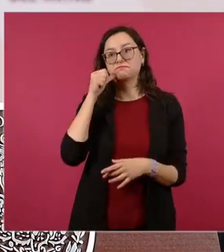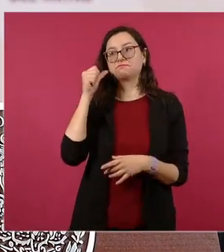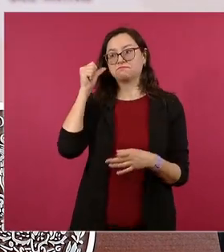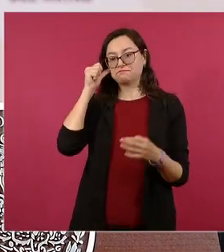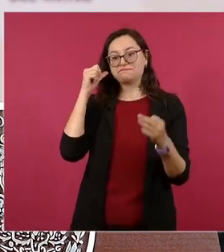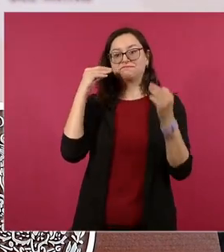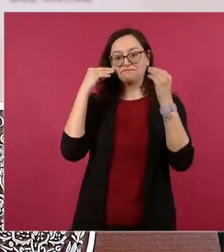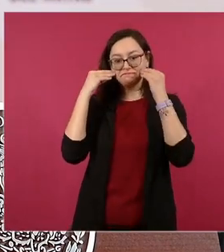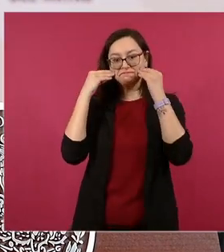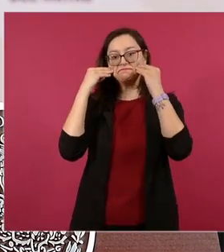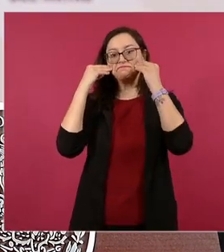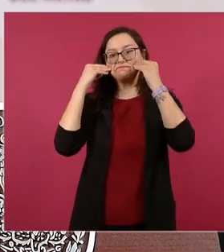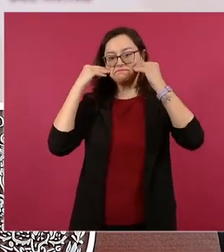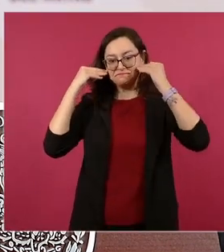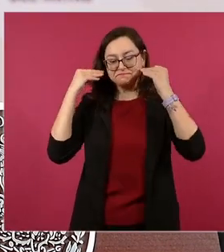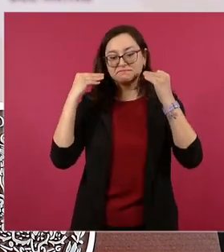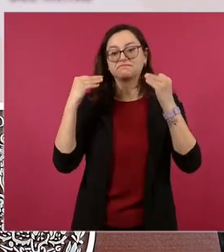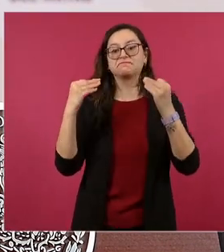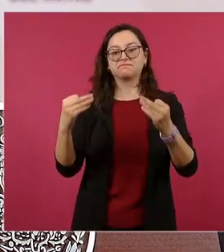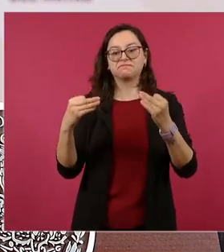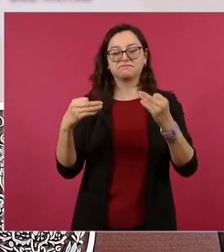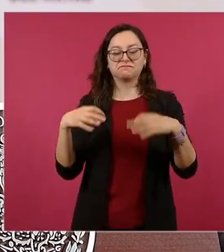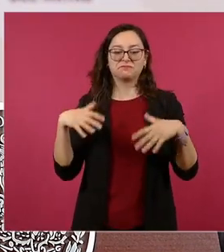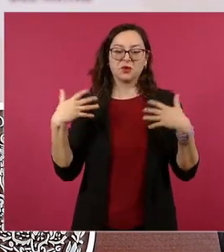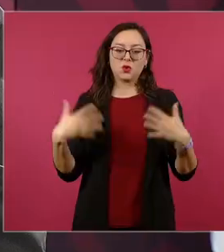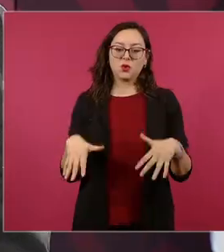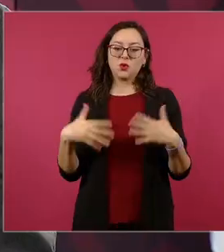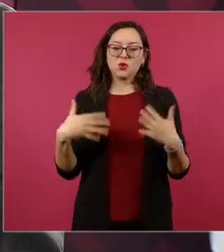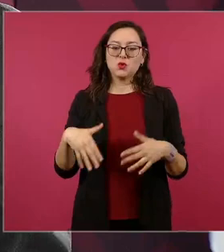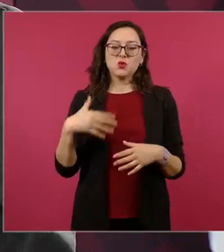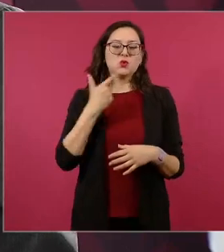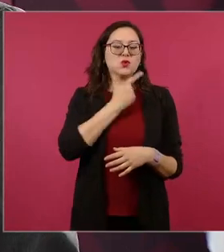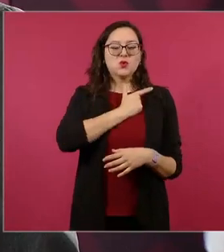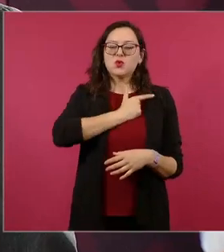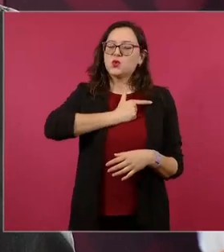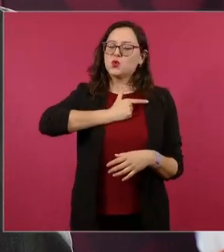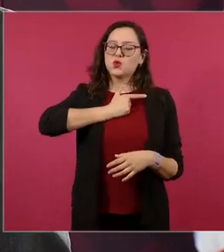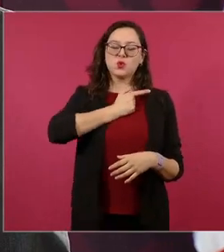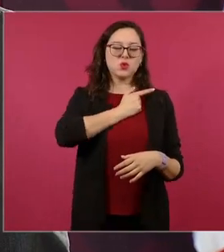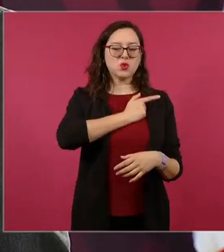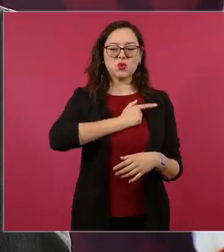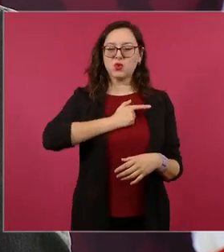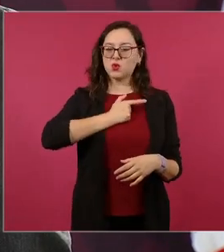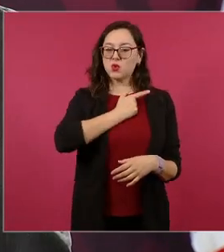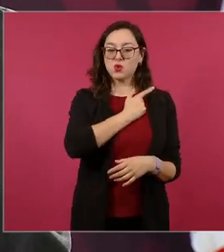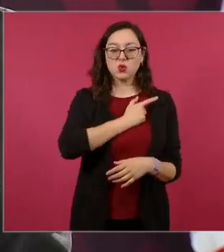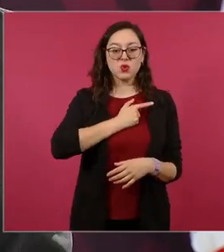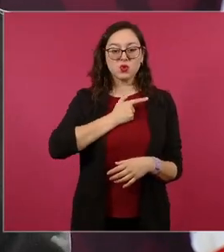ayer. Y nos dio mucho gusto, mucho gusto.